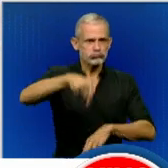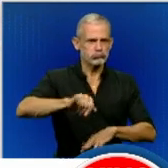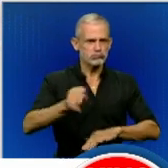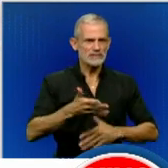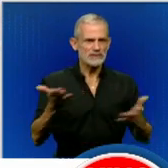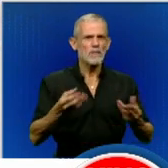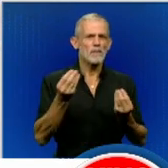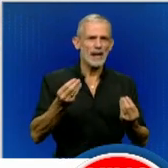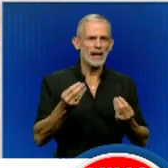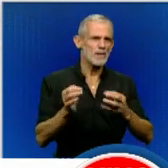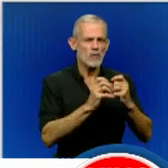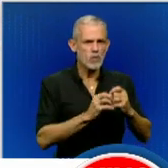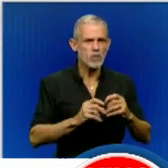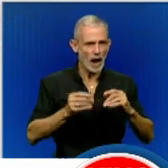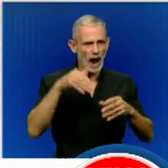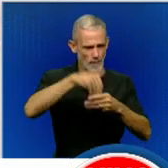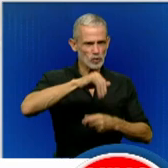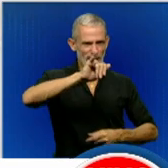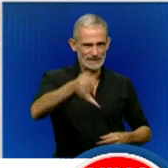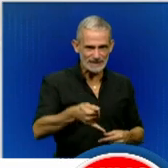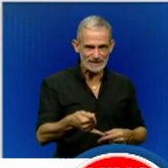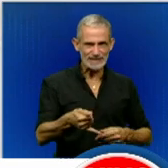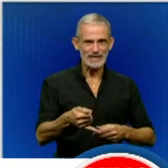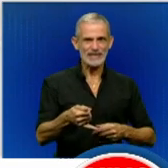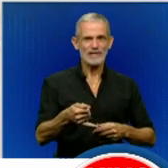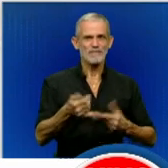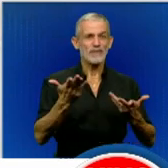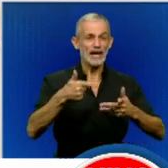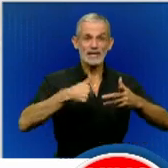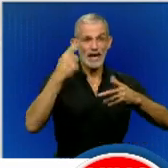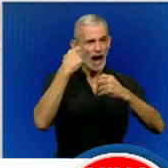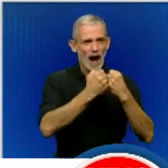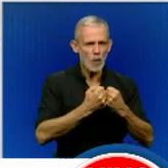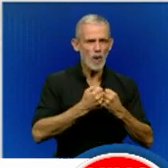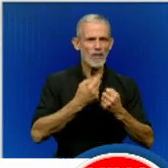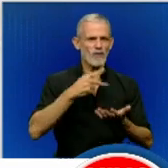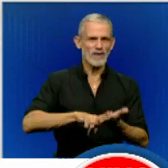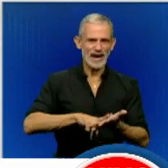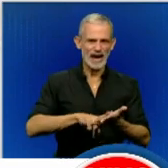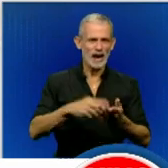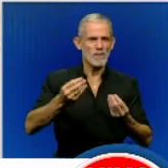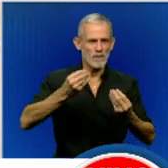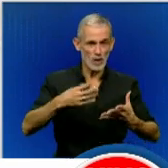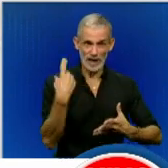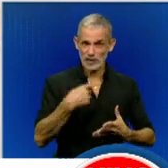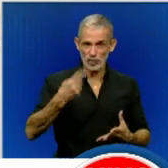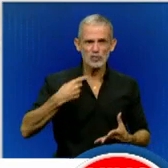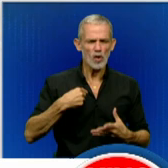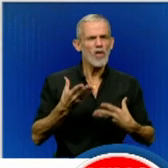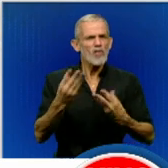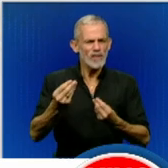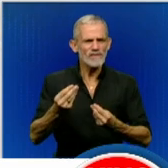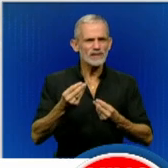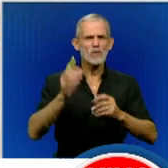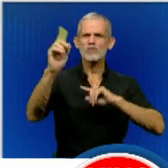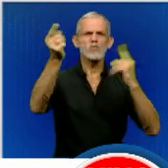porque vamos a acompañar con nuestro voto favorable este consenso fiscal porque nosotros somos defensores de